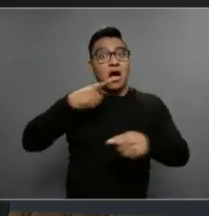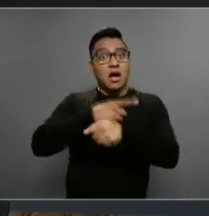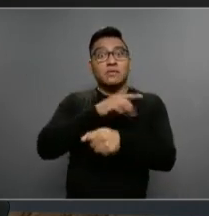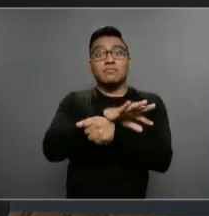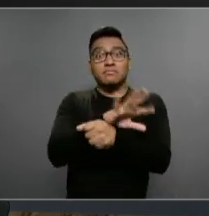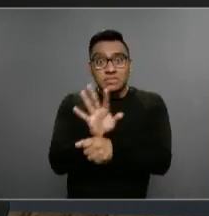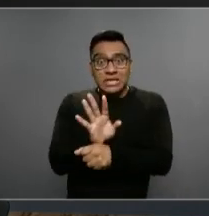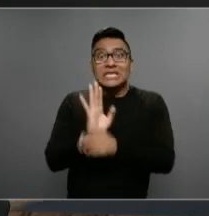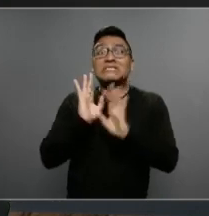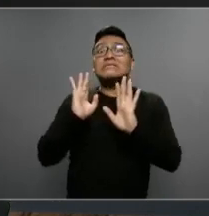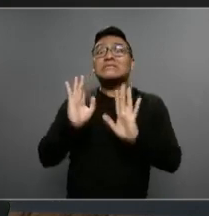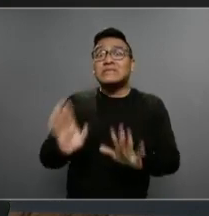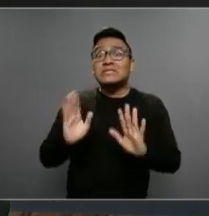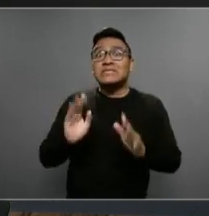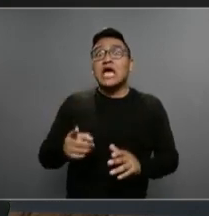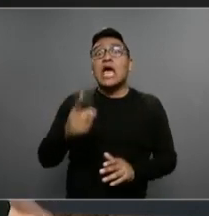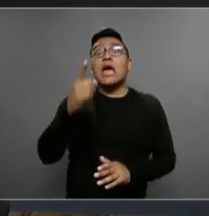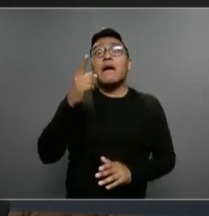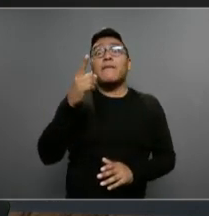la vida de